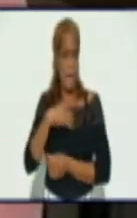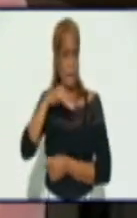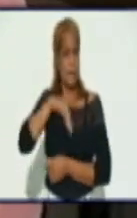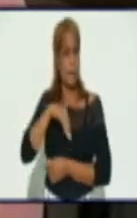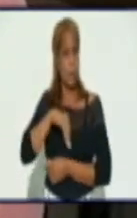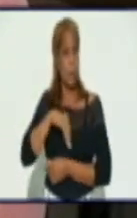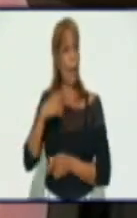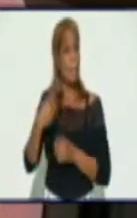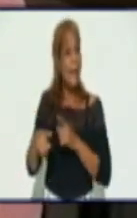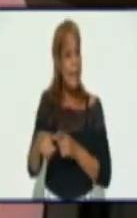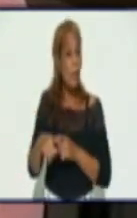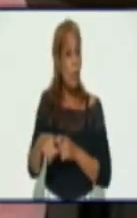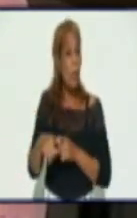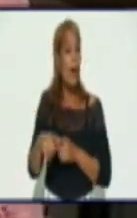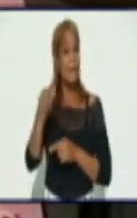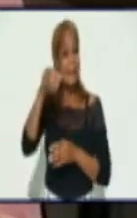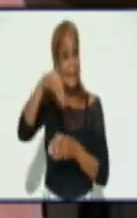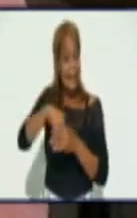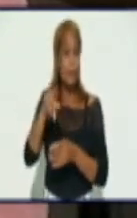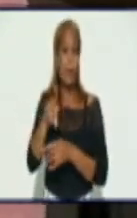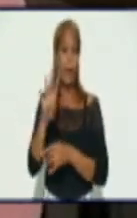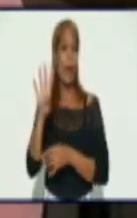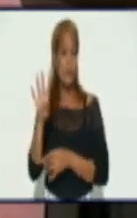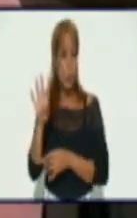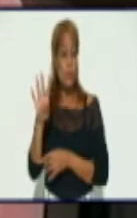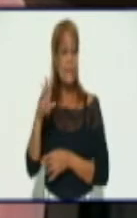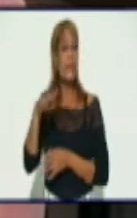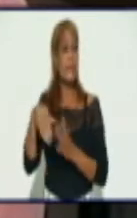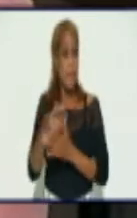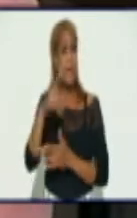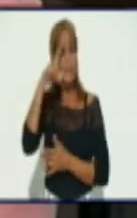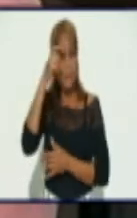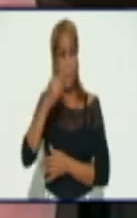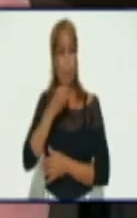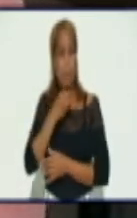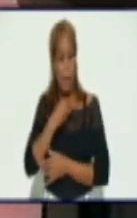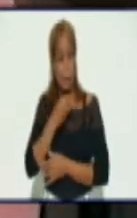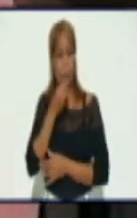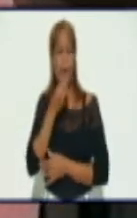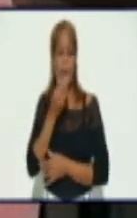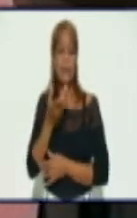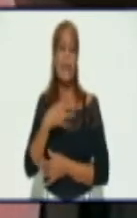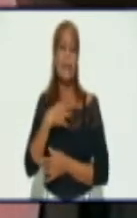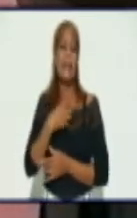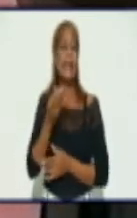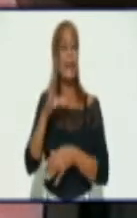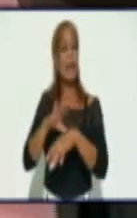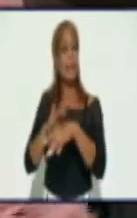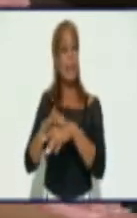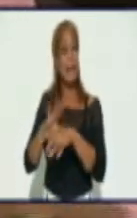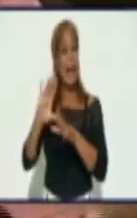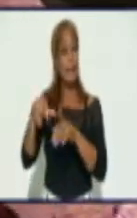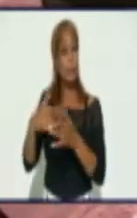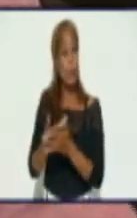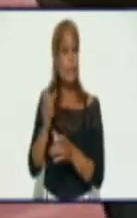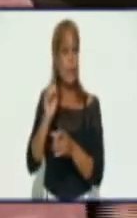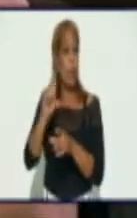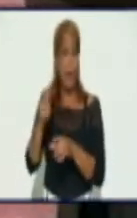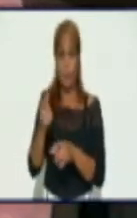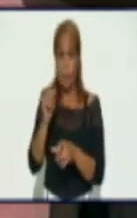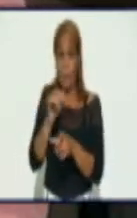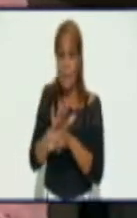ningún síntoma y por tanto están transmitiendo la enfermedad sin saberlo. Cuando ya comienza el inicio de los síntomas, ya han estado por